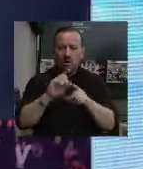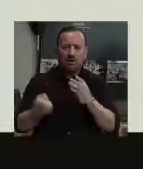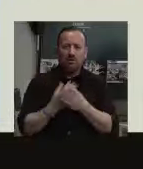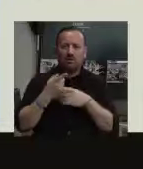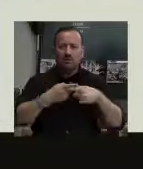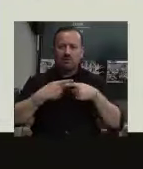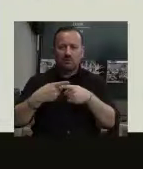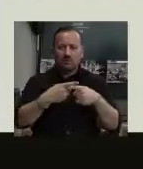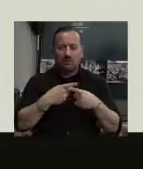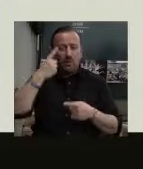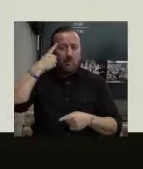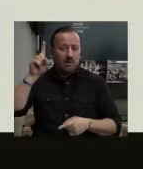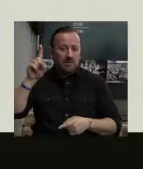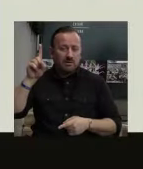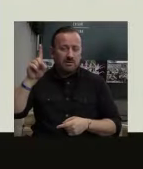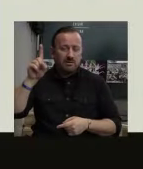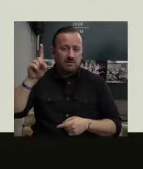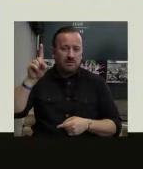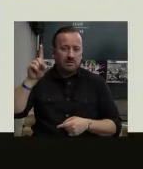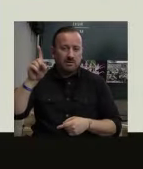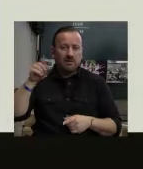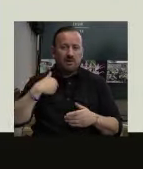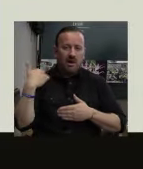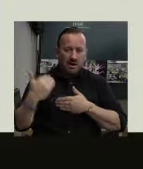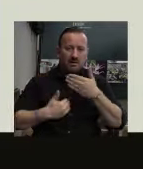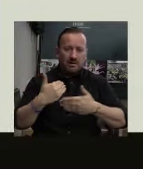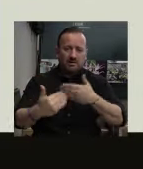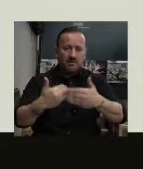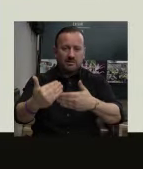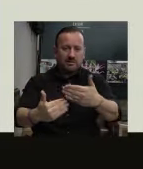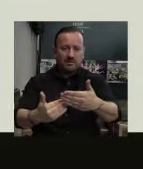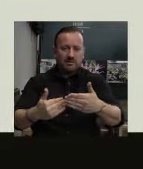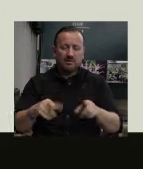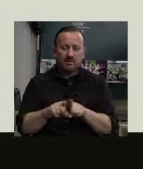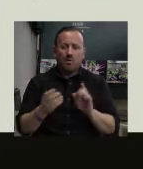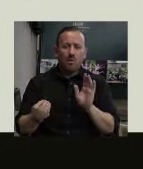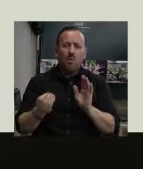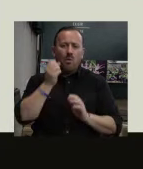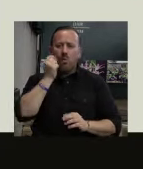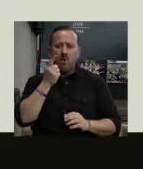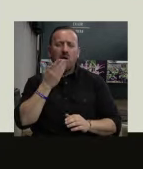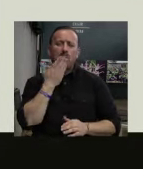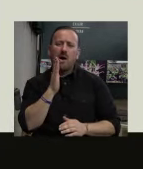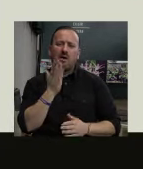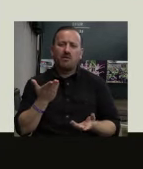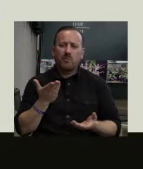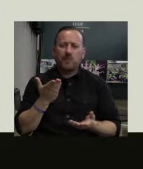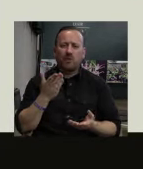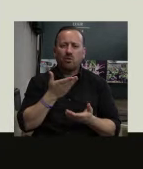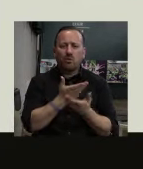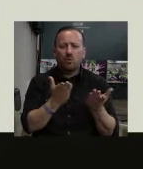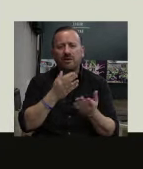social Pero para avanzar Cuál es la mejor versión la que